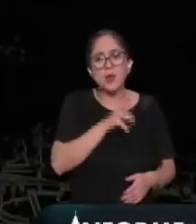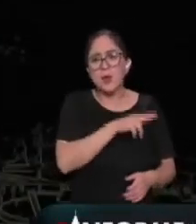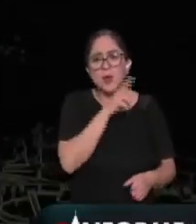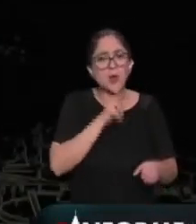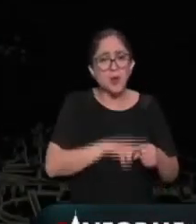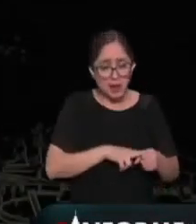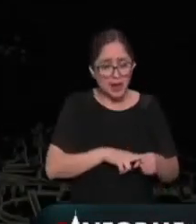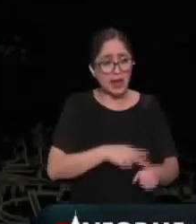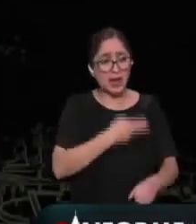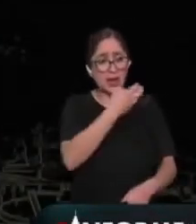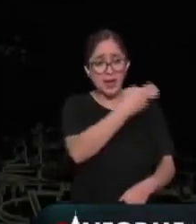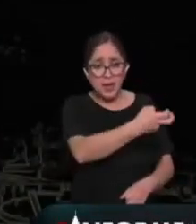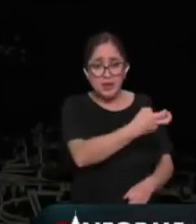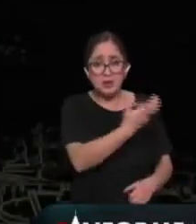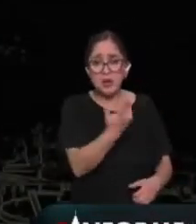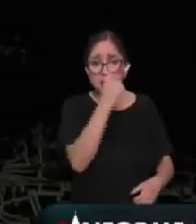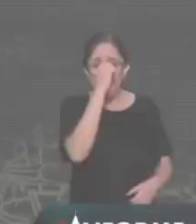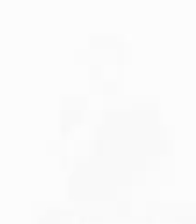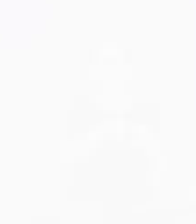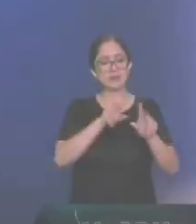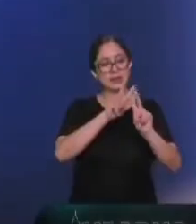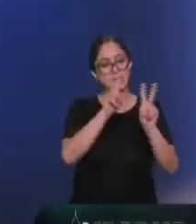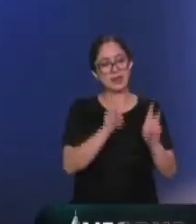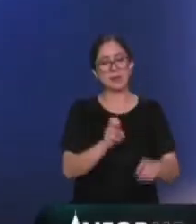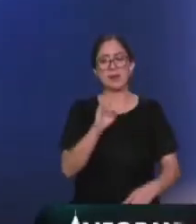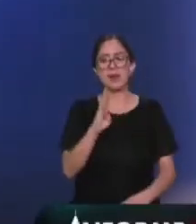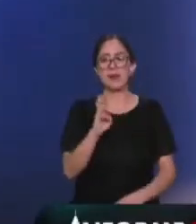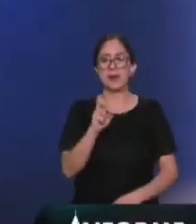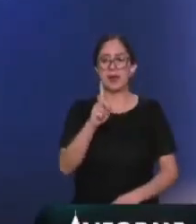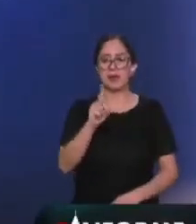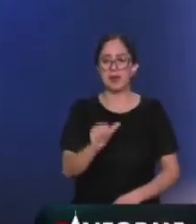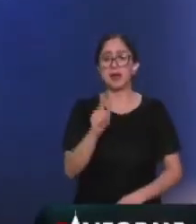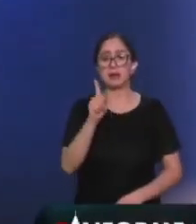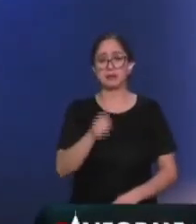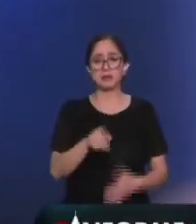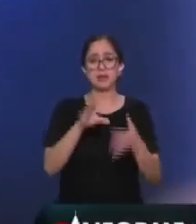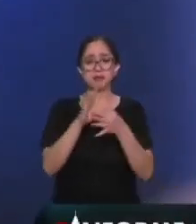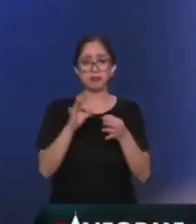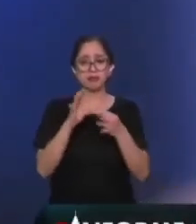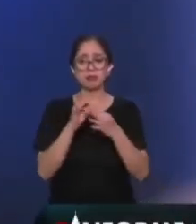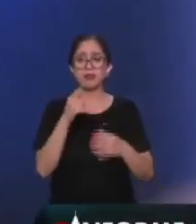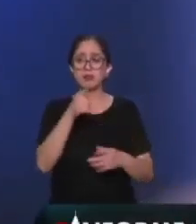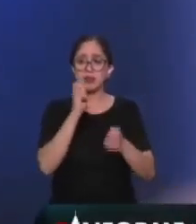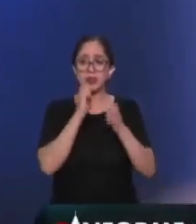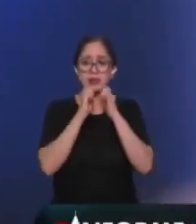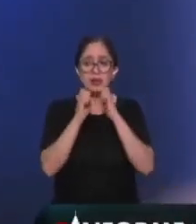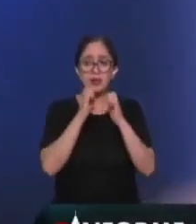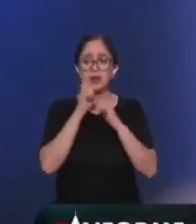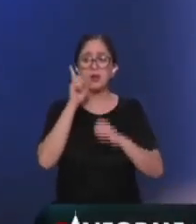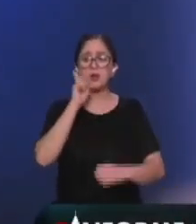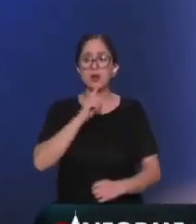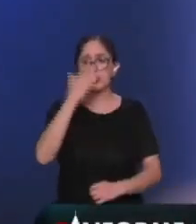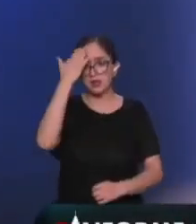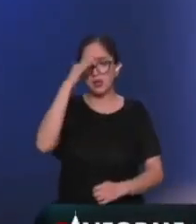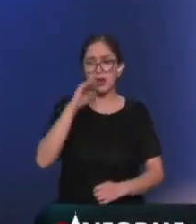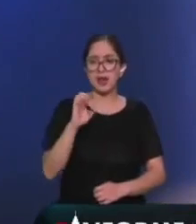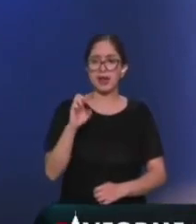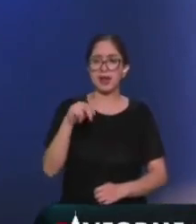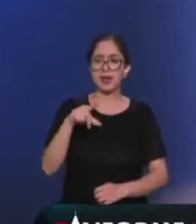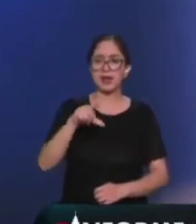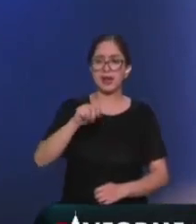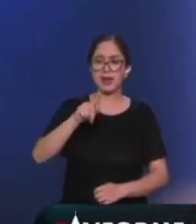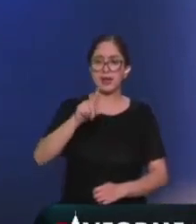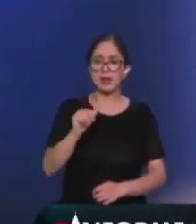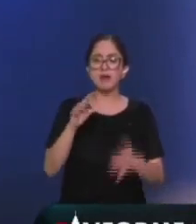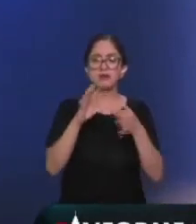con esa facilidad la difirieron. Y con la larga conversación que tuvimos con la señora Enriqueta Cruz, de la que pudimos recrear el